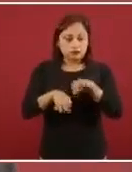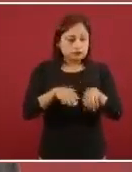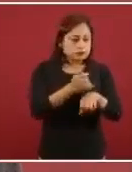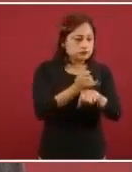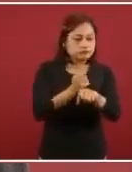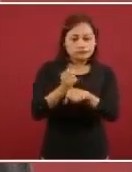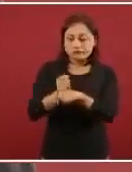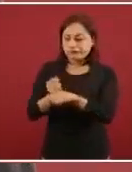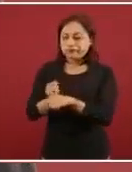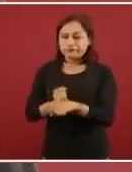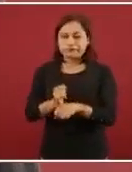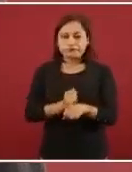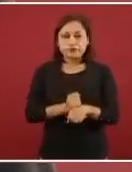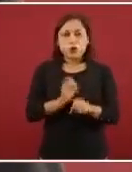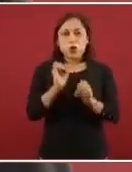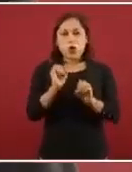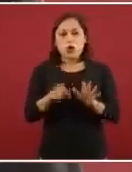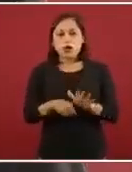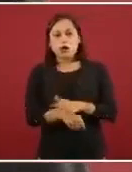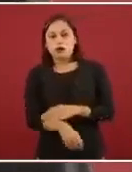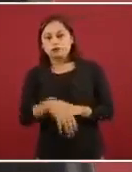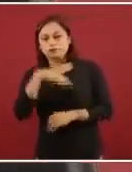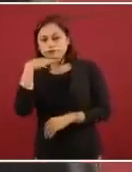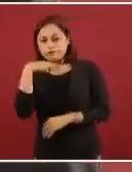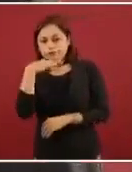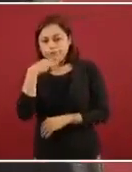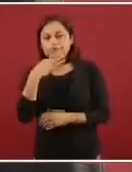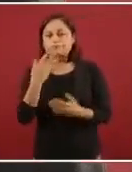si no está inmiscuido.